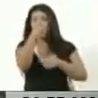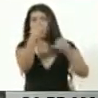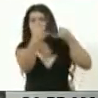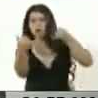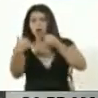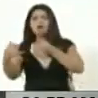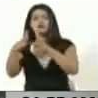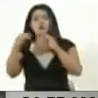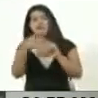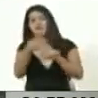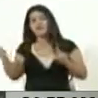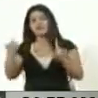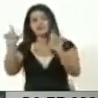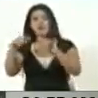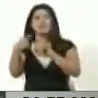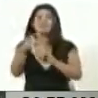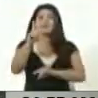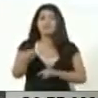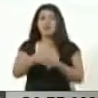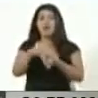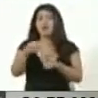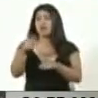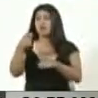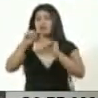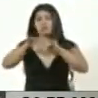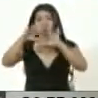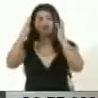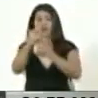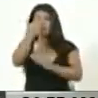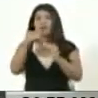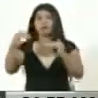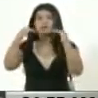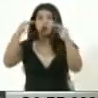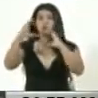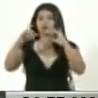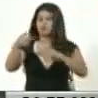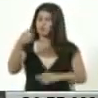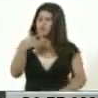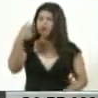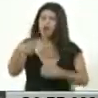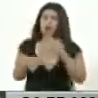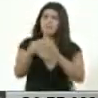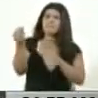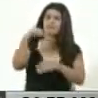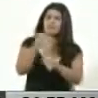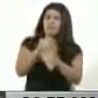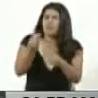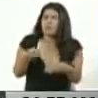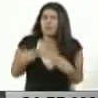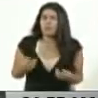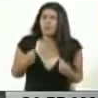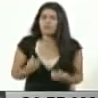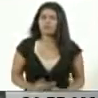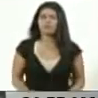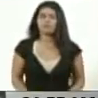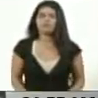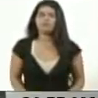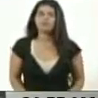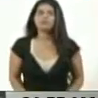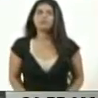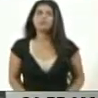sino para la imagen de Venezuela fuera de nuestras fronteras en materia comunicacional? Bueno, lo más importante ya se